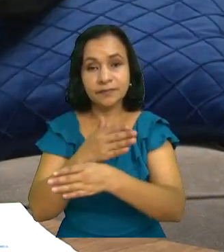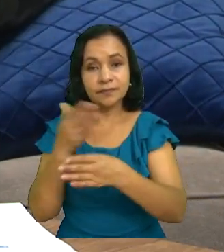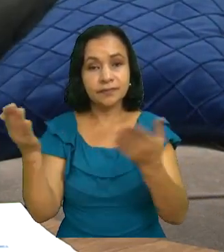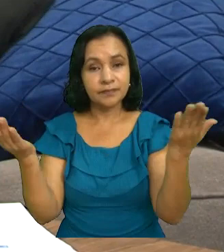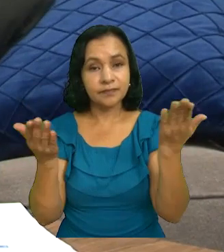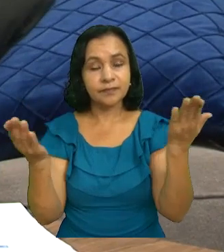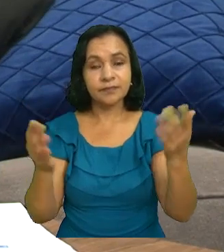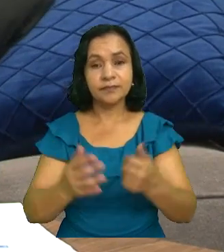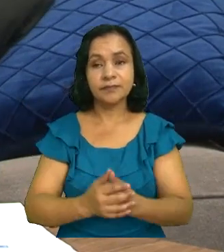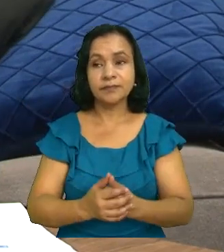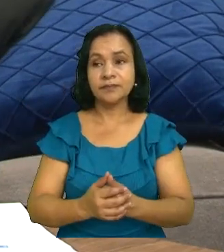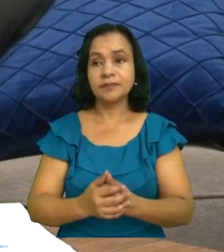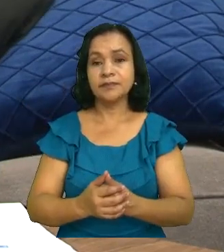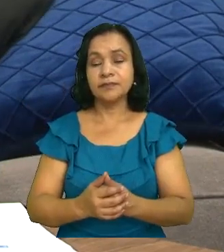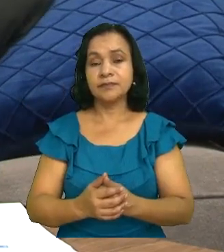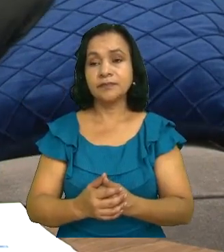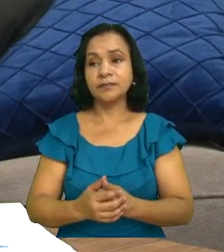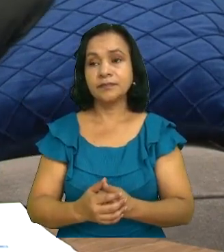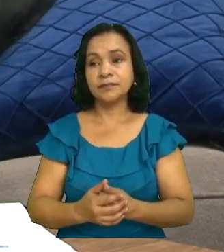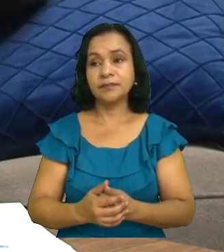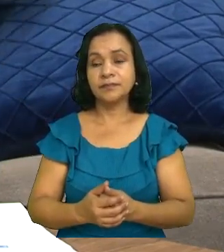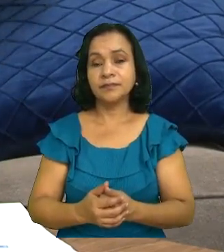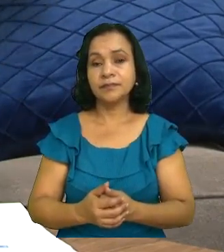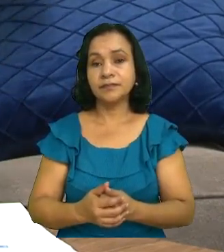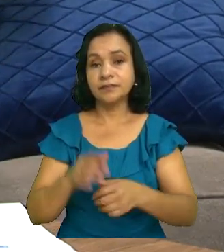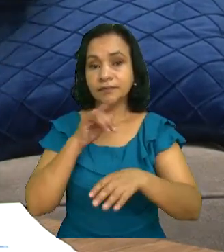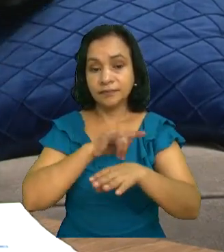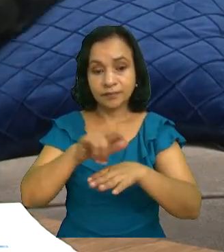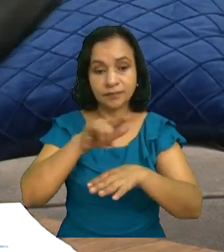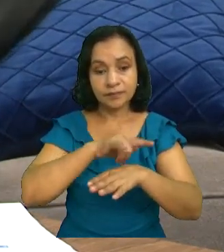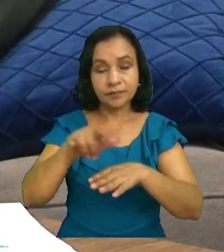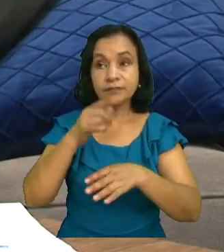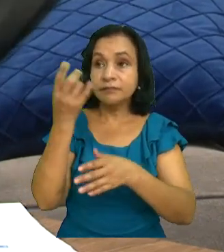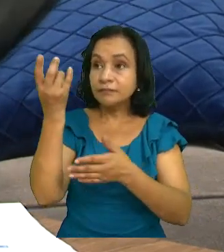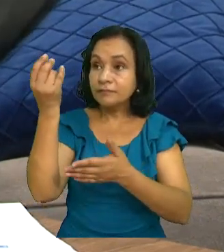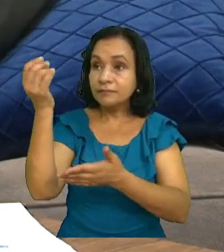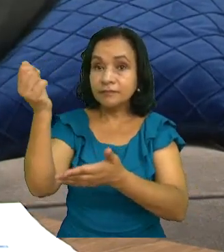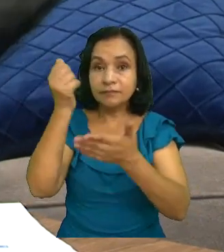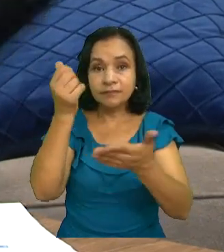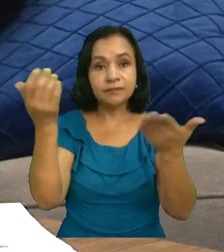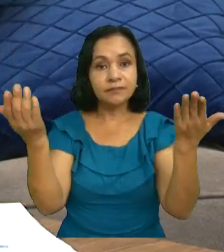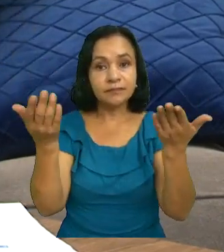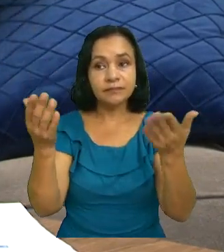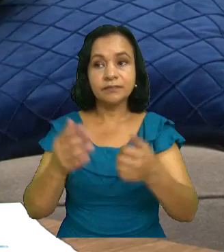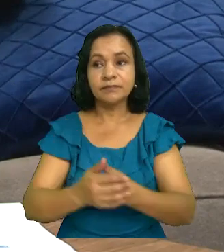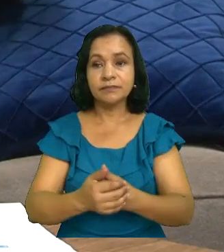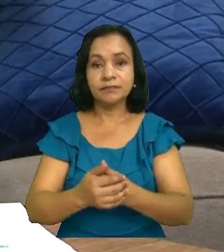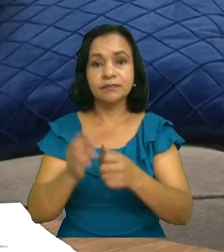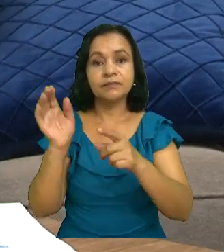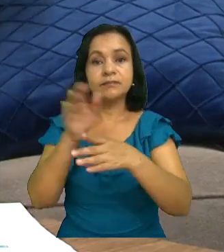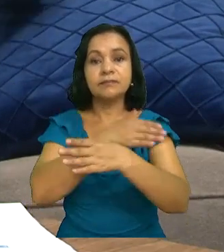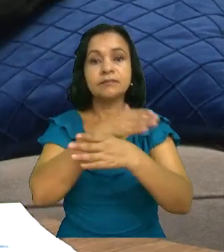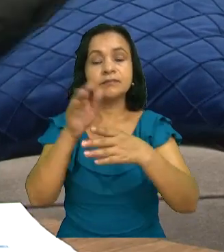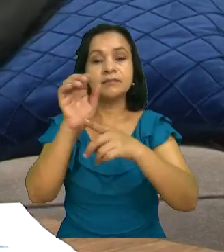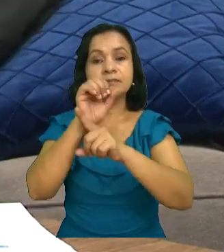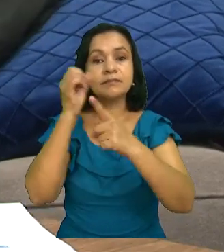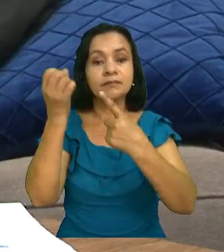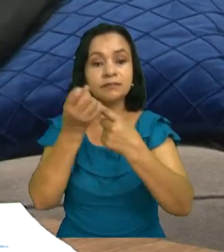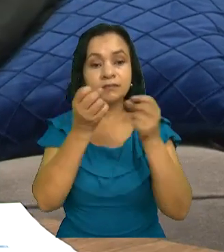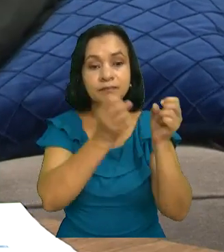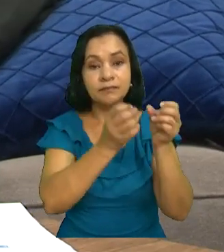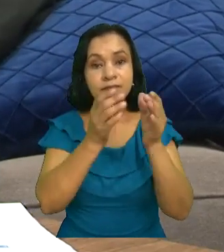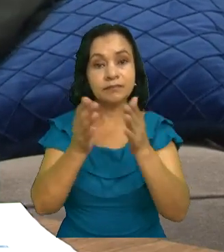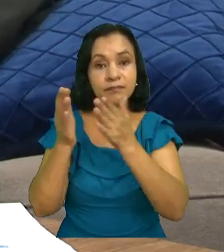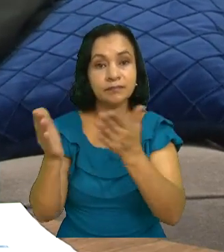de diseños, en la búsqueda de los recursos necesarios, en la organización de todo un entramado